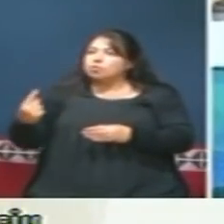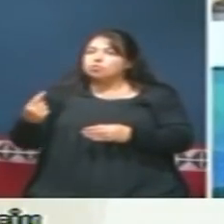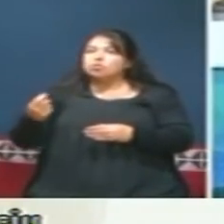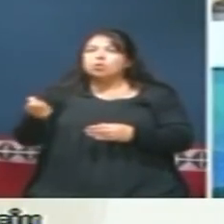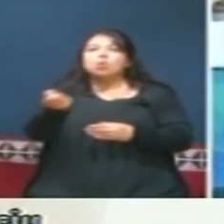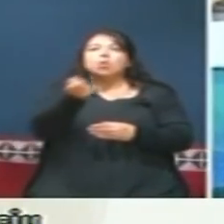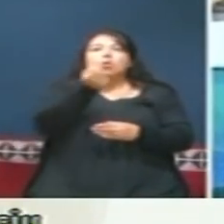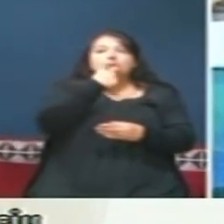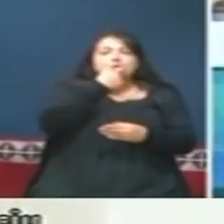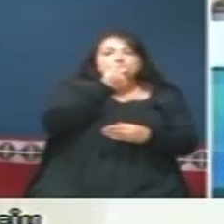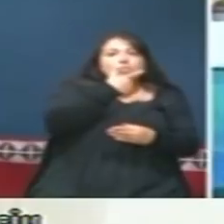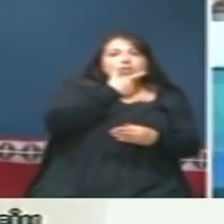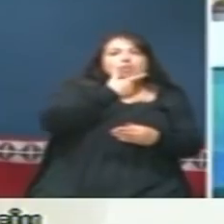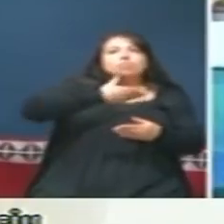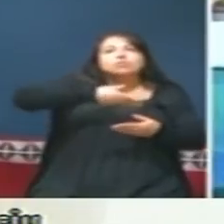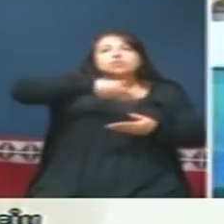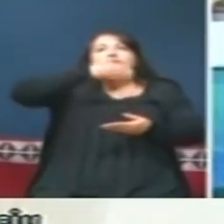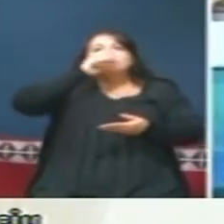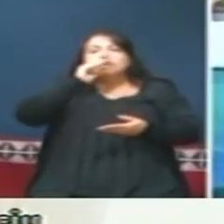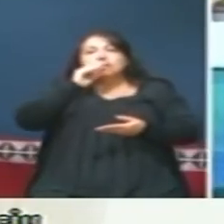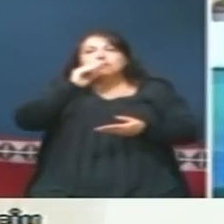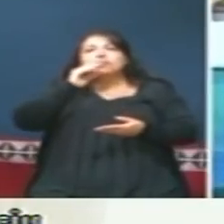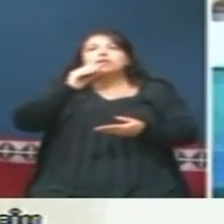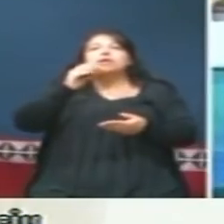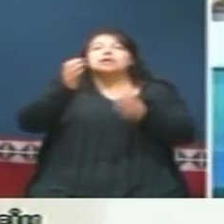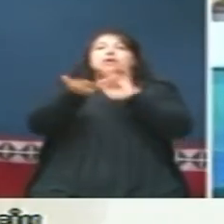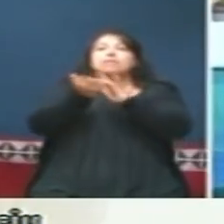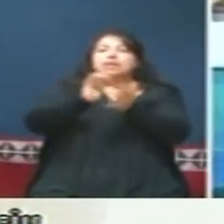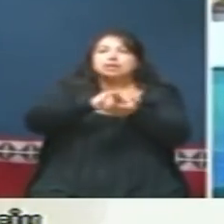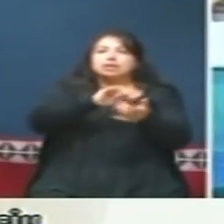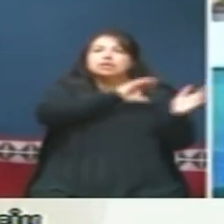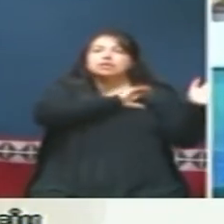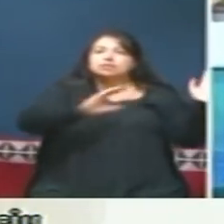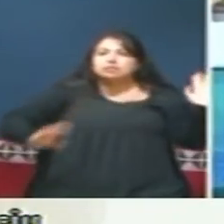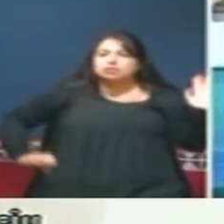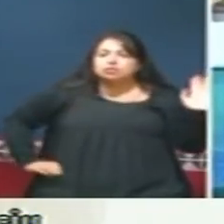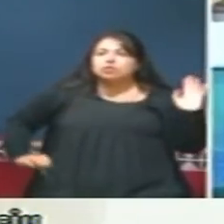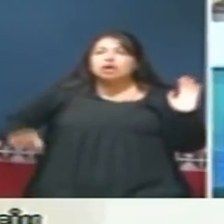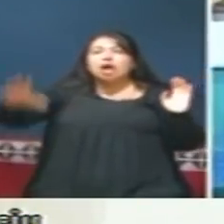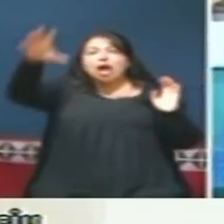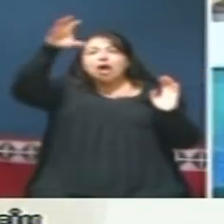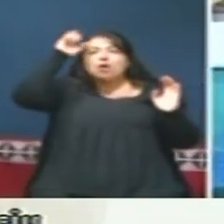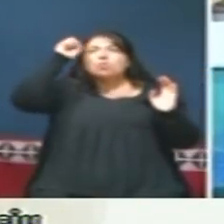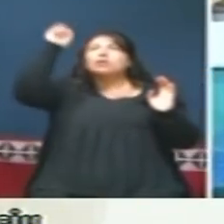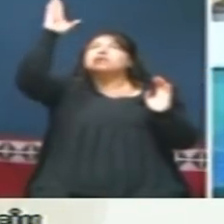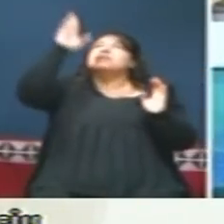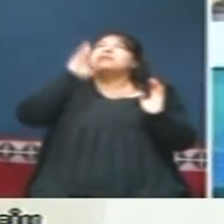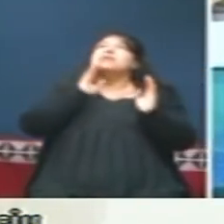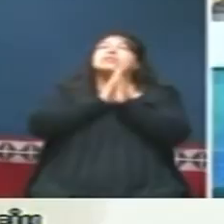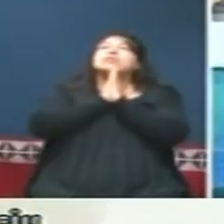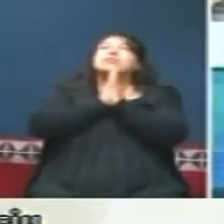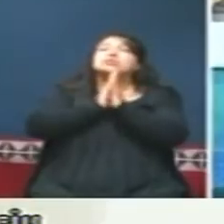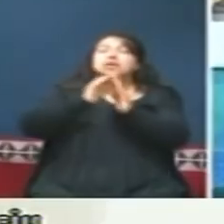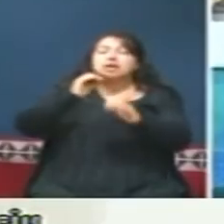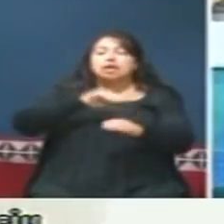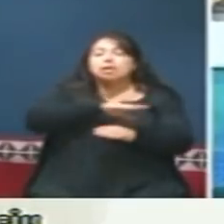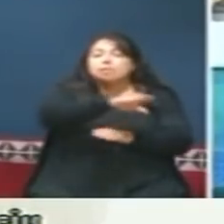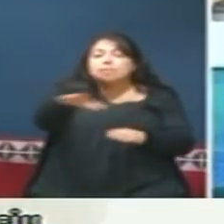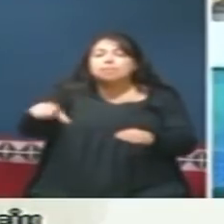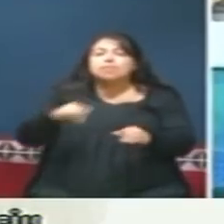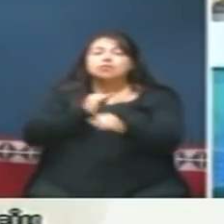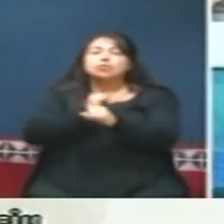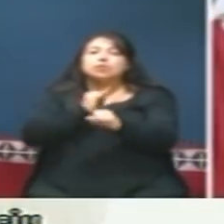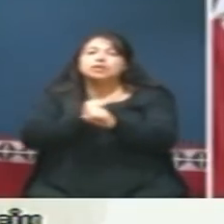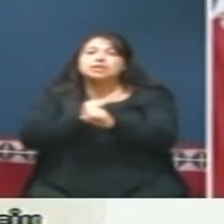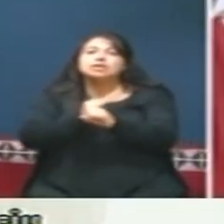y sangre de Cristo. Acuérdate, Señor, de tu Iglesia, extendida por toda la tierra y reunida